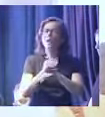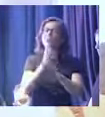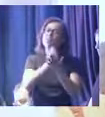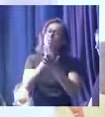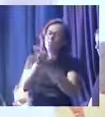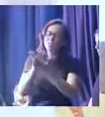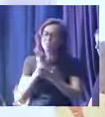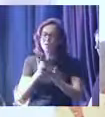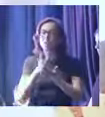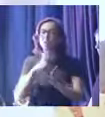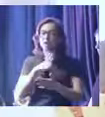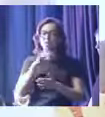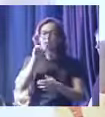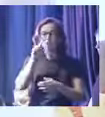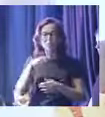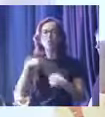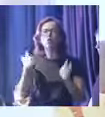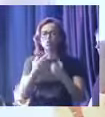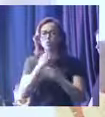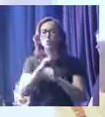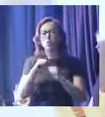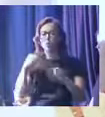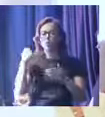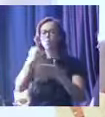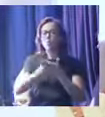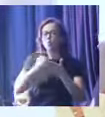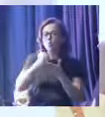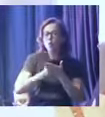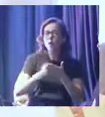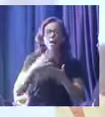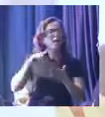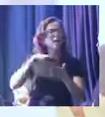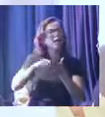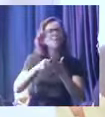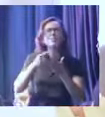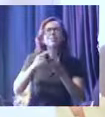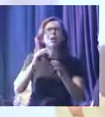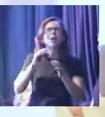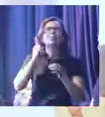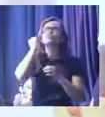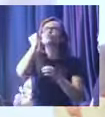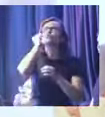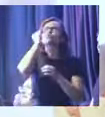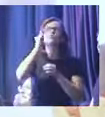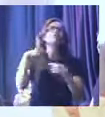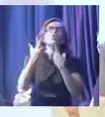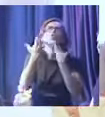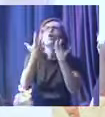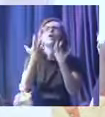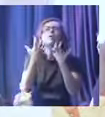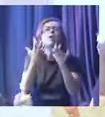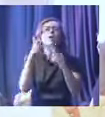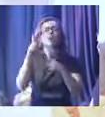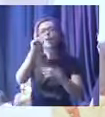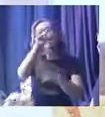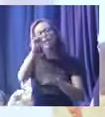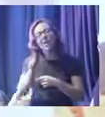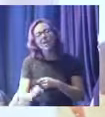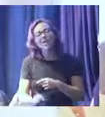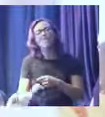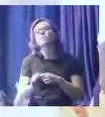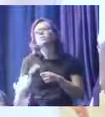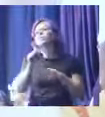que tenemos, nosotros podemos pelear, ser la capital soñada de América del Sur. Nosotros podemos ser